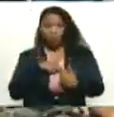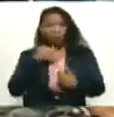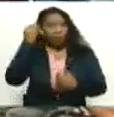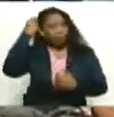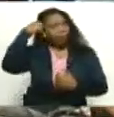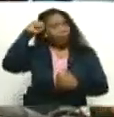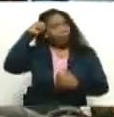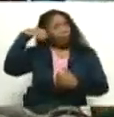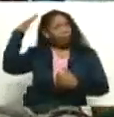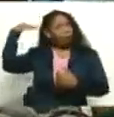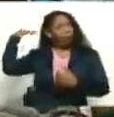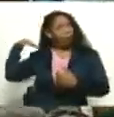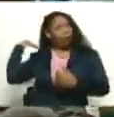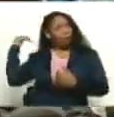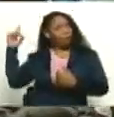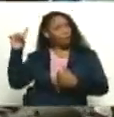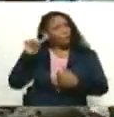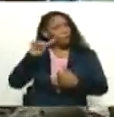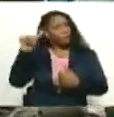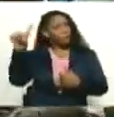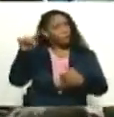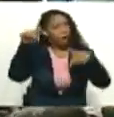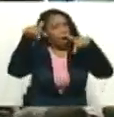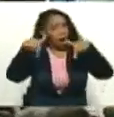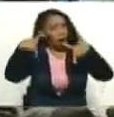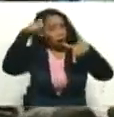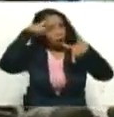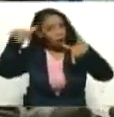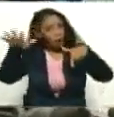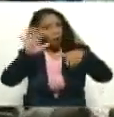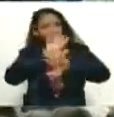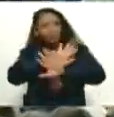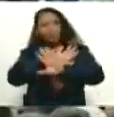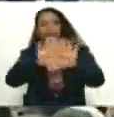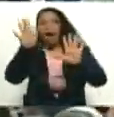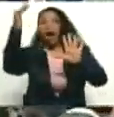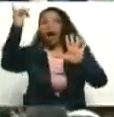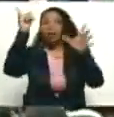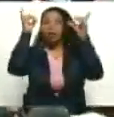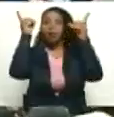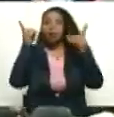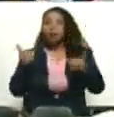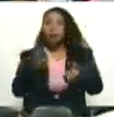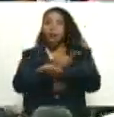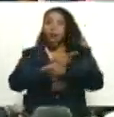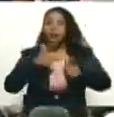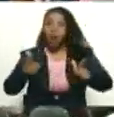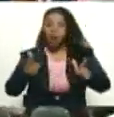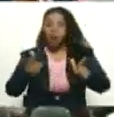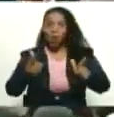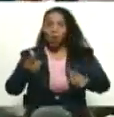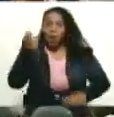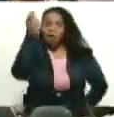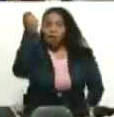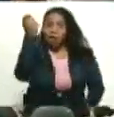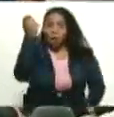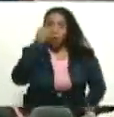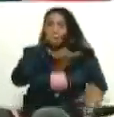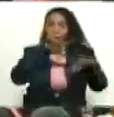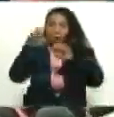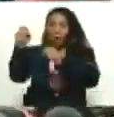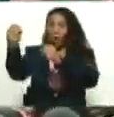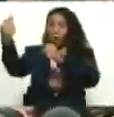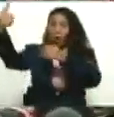atrás? Mire, este pueblo está decidido a ser libre y ningún lacayo del